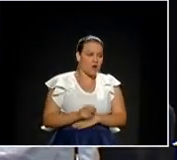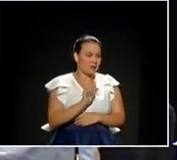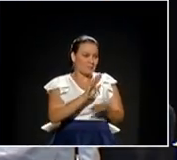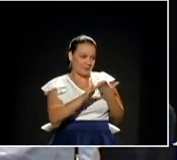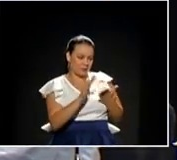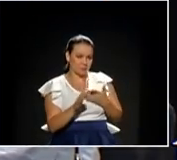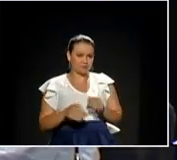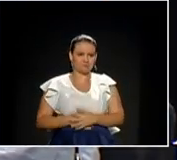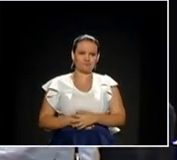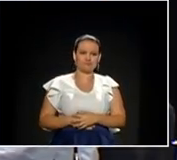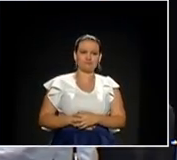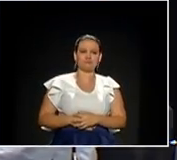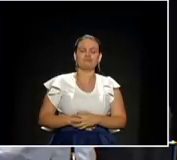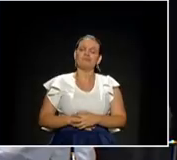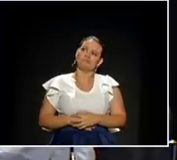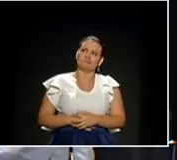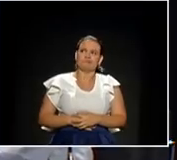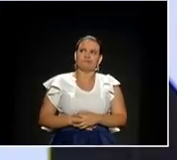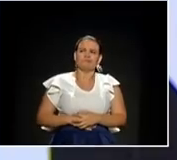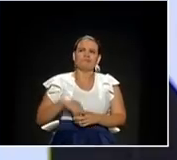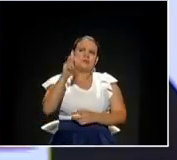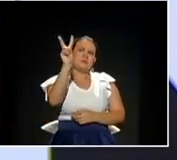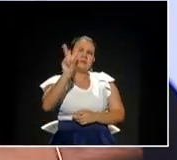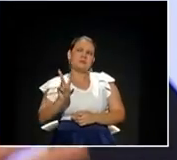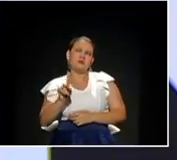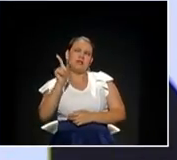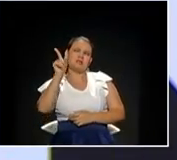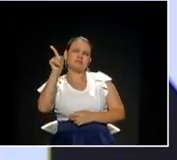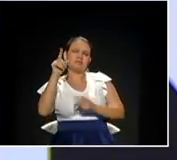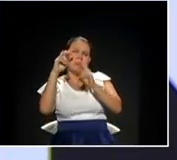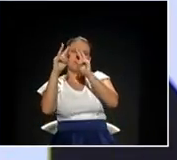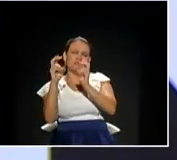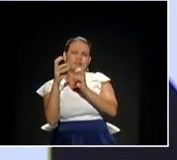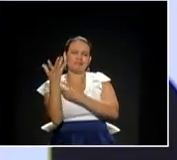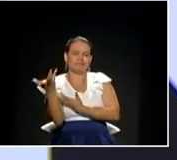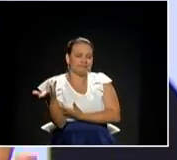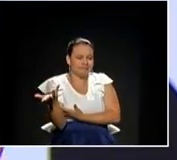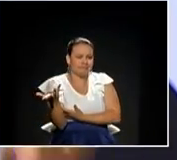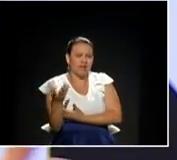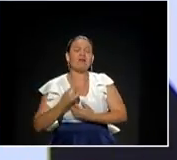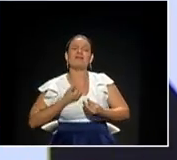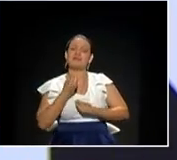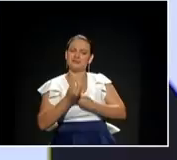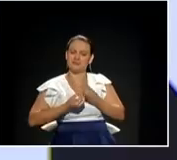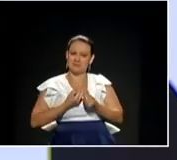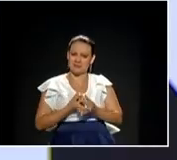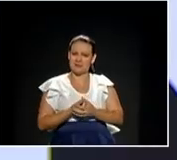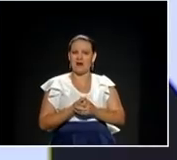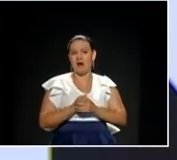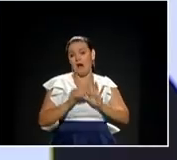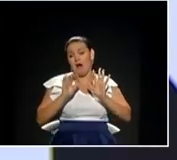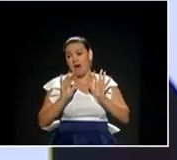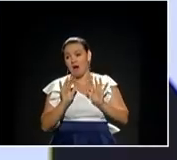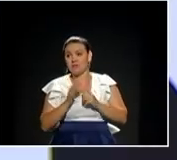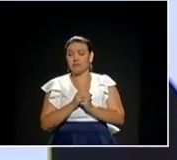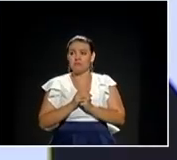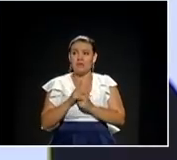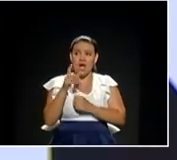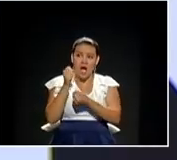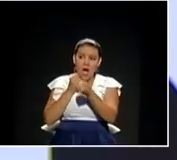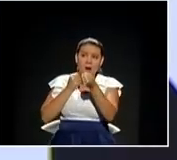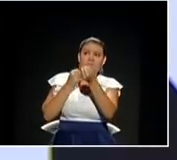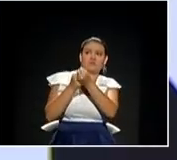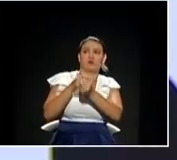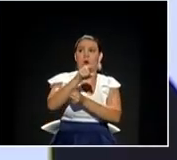el tema de venezuela entiendo que no hubo respuesta concreta sobre qué vamos a hacer dijimos que apoyo a la cancillería a cuánto